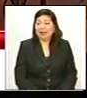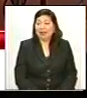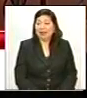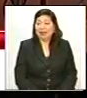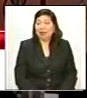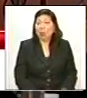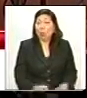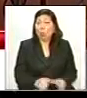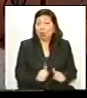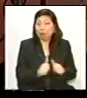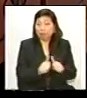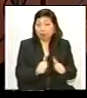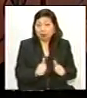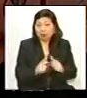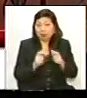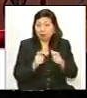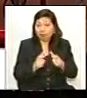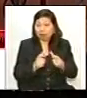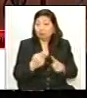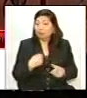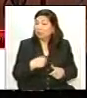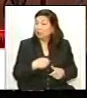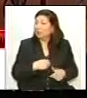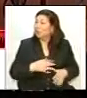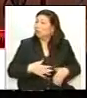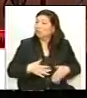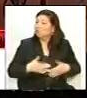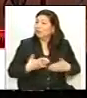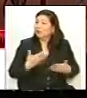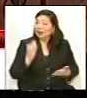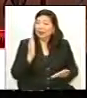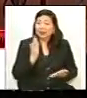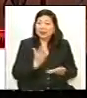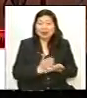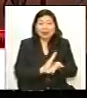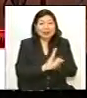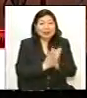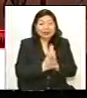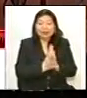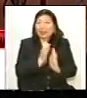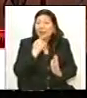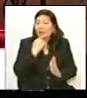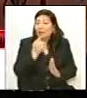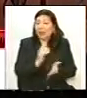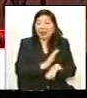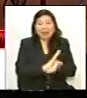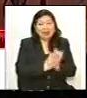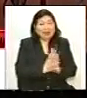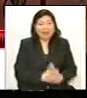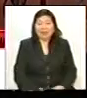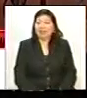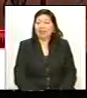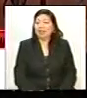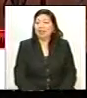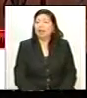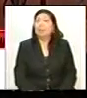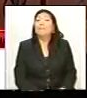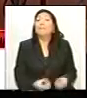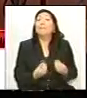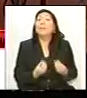En el modelo de control concurrente, nosotros no podemos sancionar a nadie ni denunciar a nadie, ¿no? ¿Por